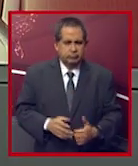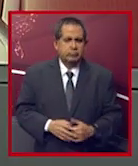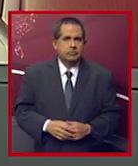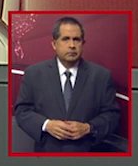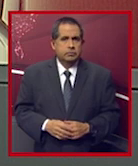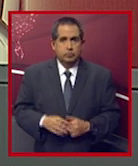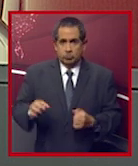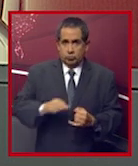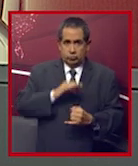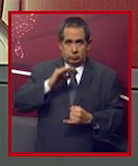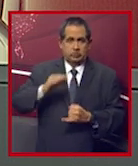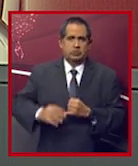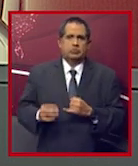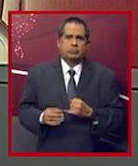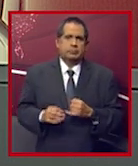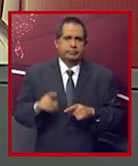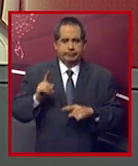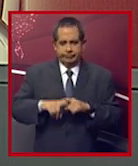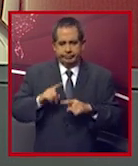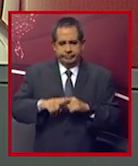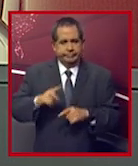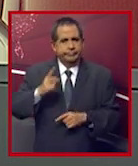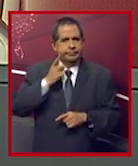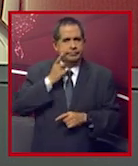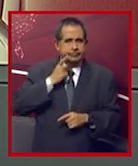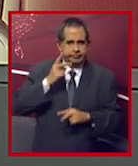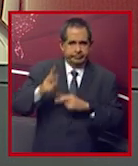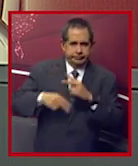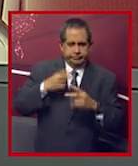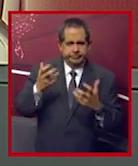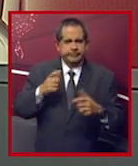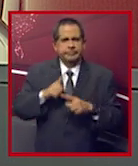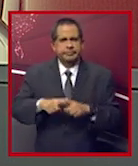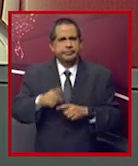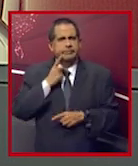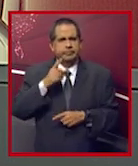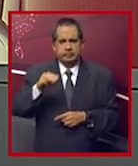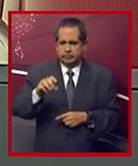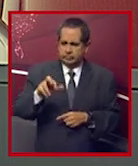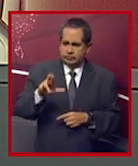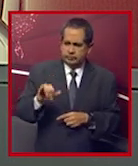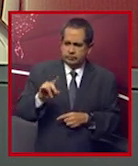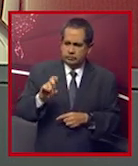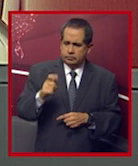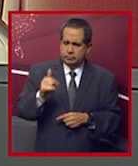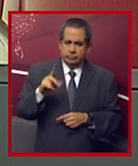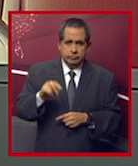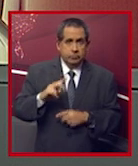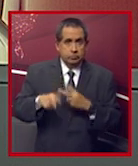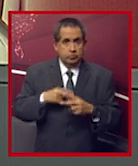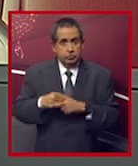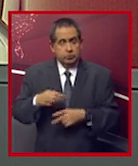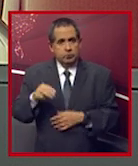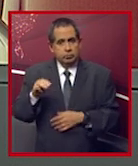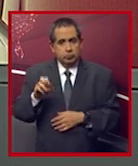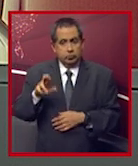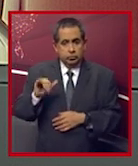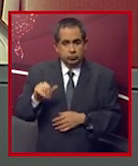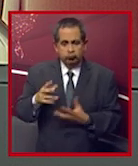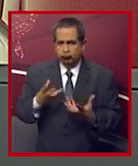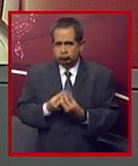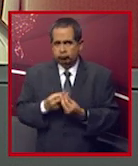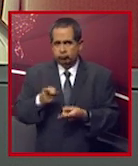Finalmente, el último legislador en hacer uso de la tribuna fue el diputado Mario Delgado Carrillo, coordinador parlamentario de Morena, quien criticó la